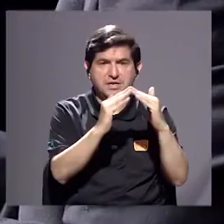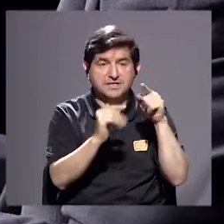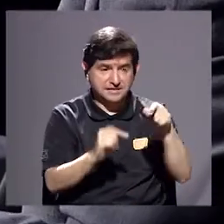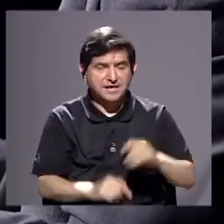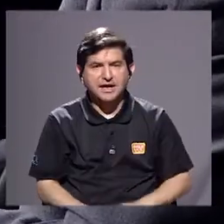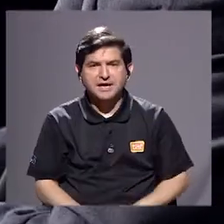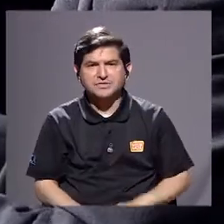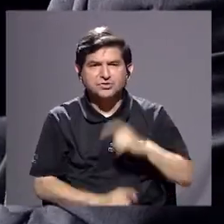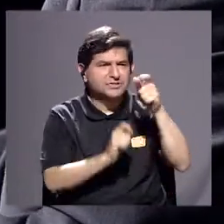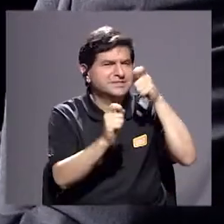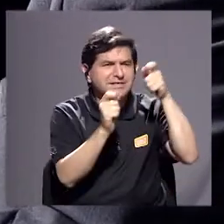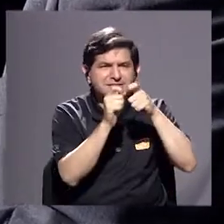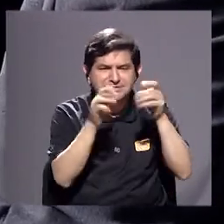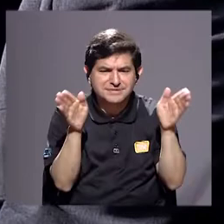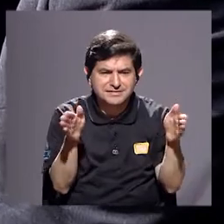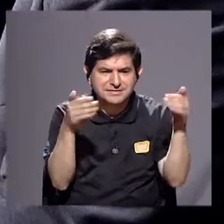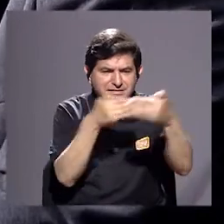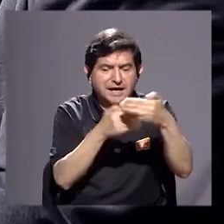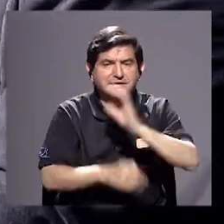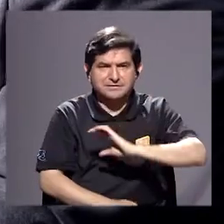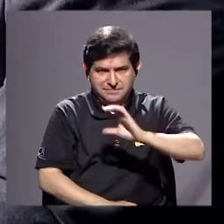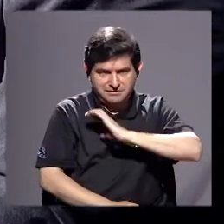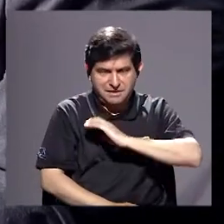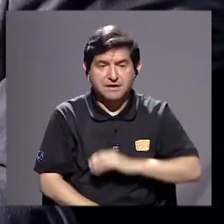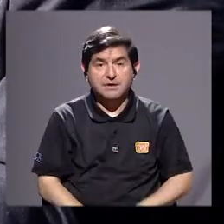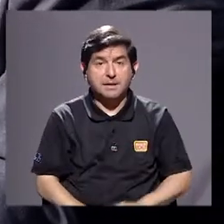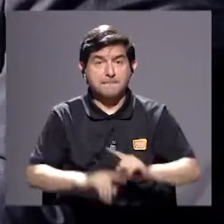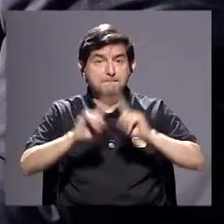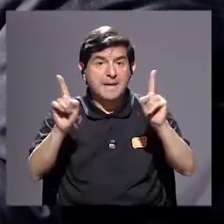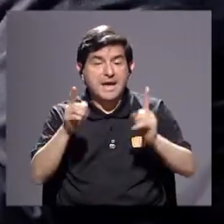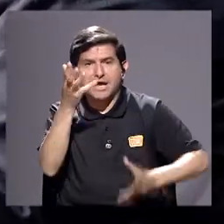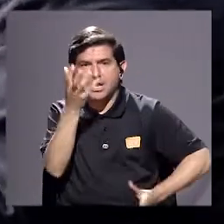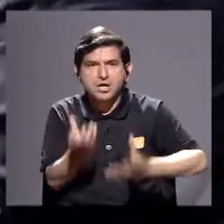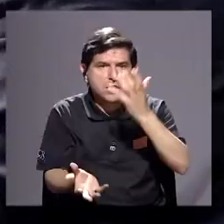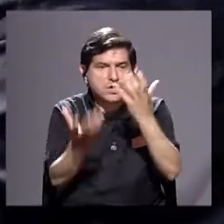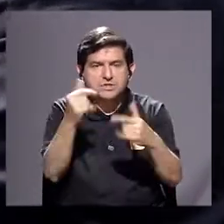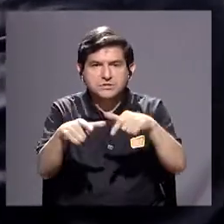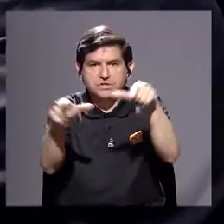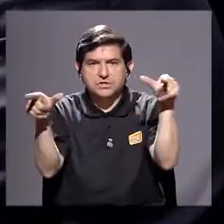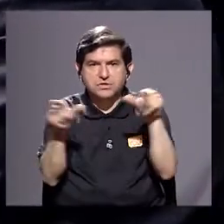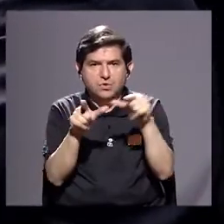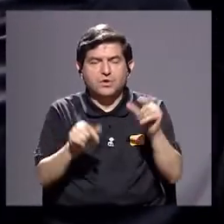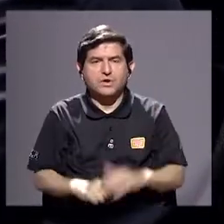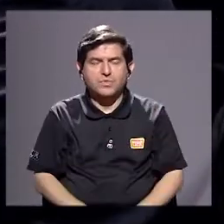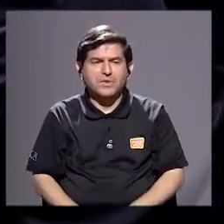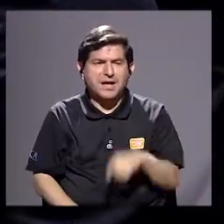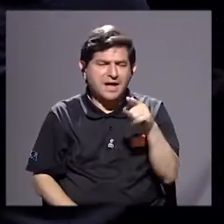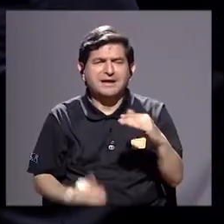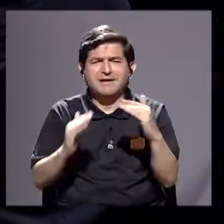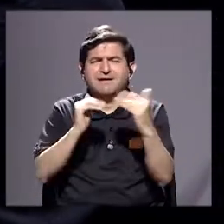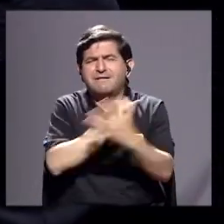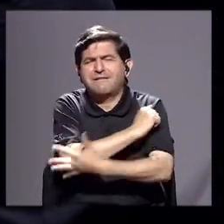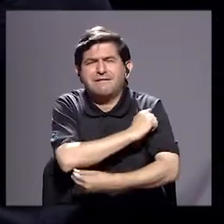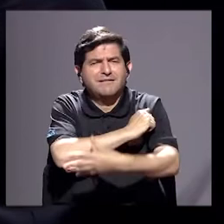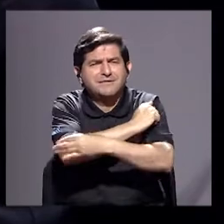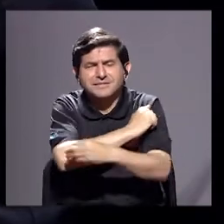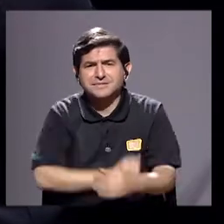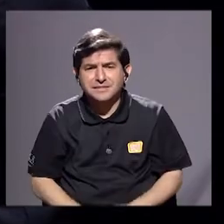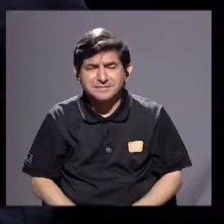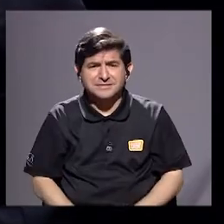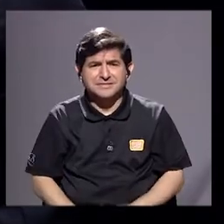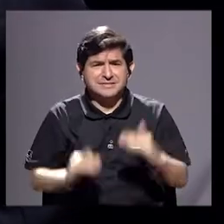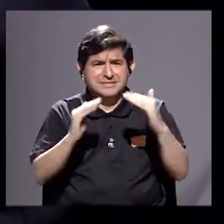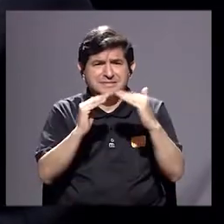reducido dependiendo de las características y estamos hablando de un incendio en un sitio en condición de precario con las viviendas